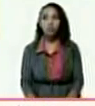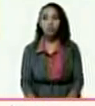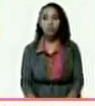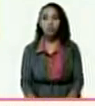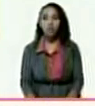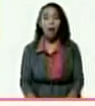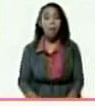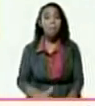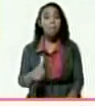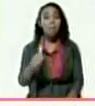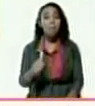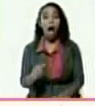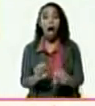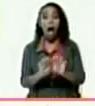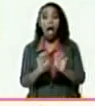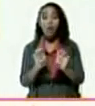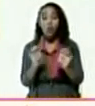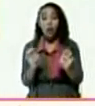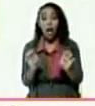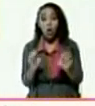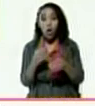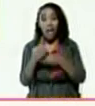educado que le dicen es bobolongo, de ahí para abajo.